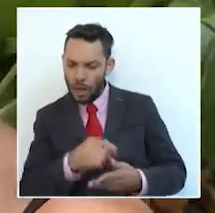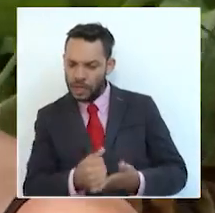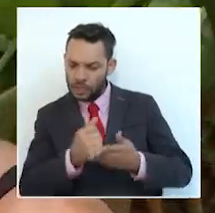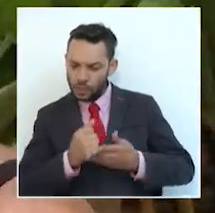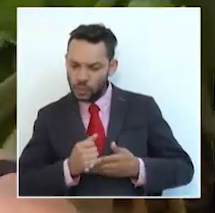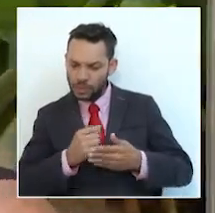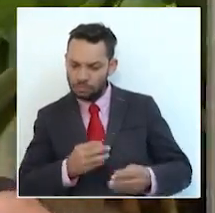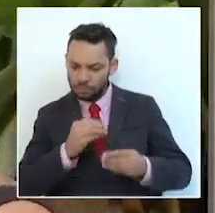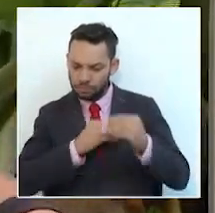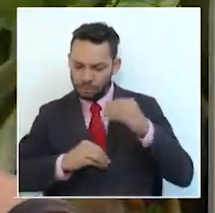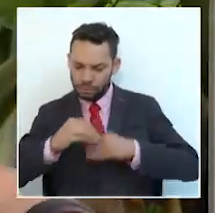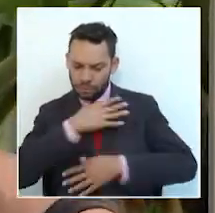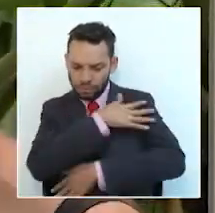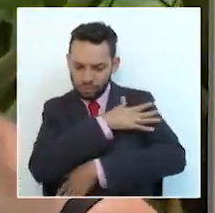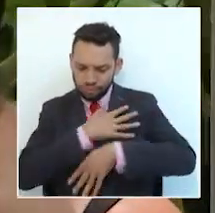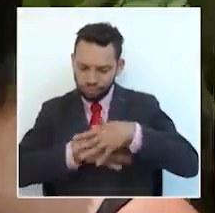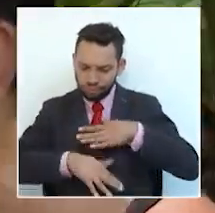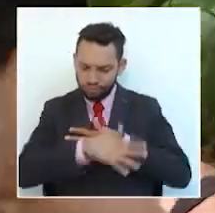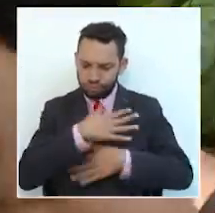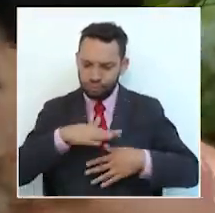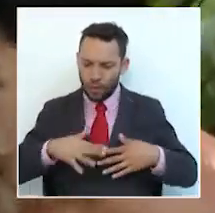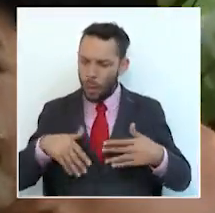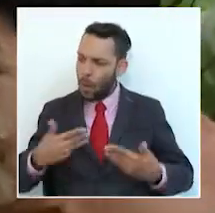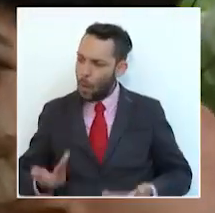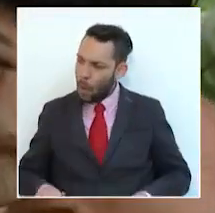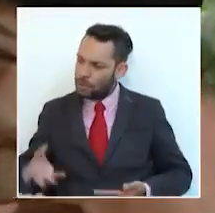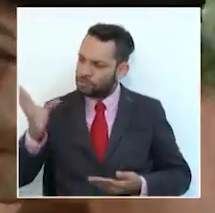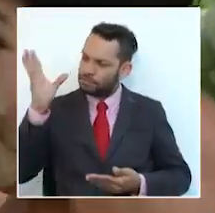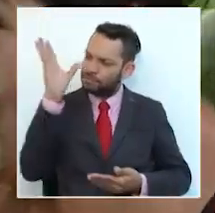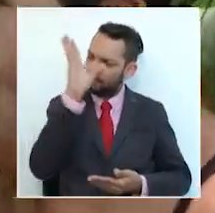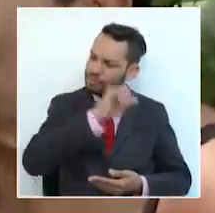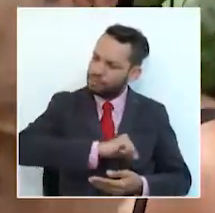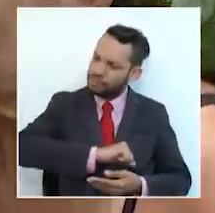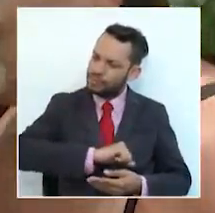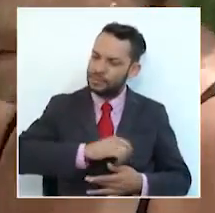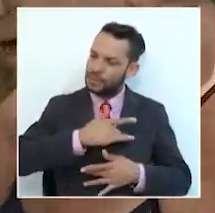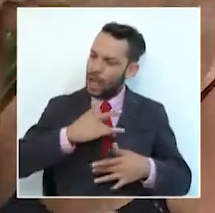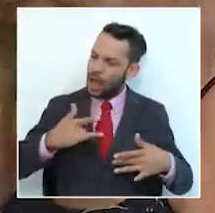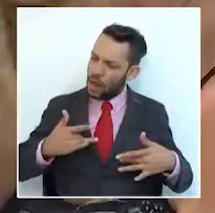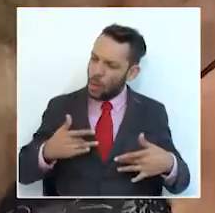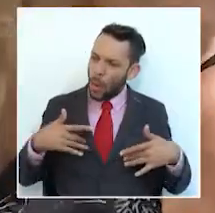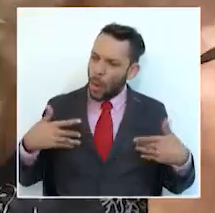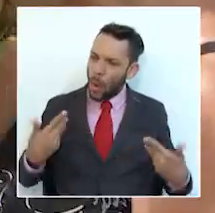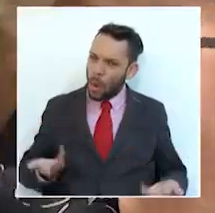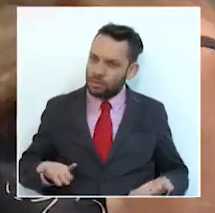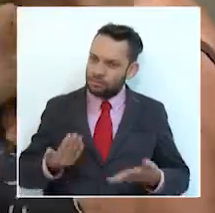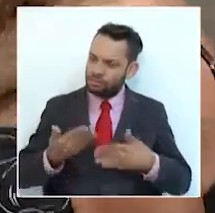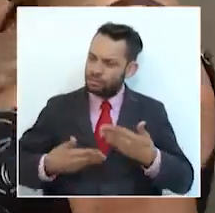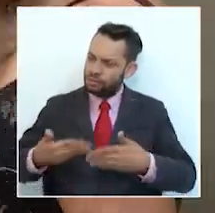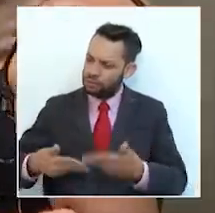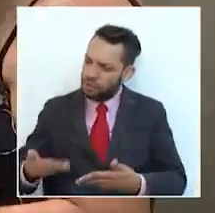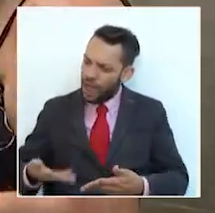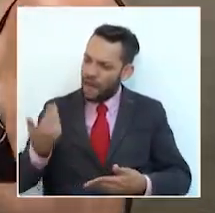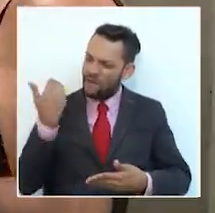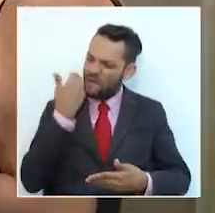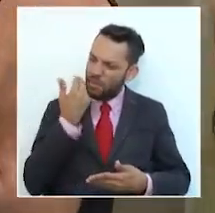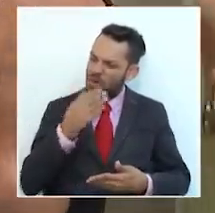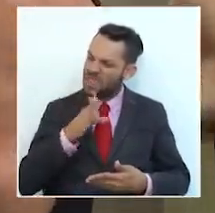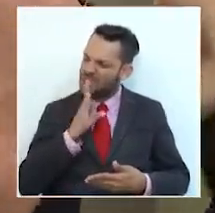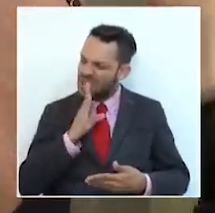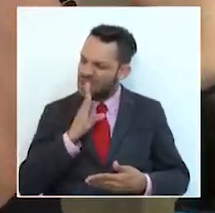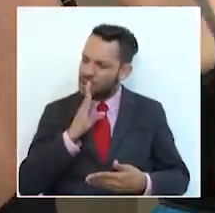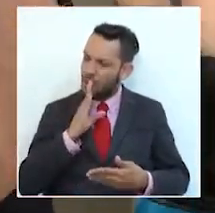este tipo de arcillas para la salud en qué tipo de procesos se pueden utilizar o